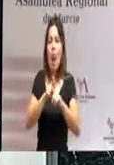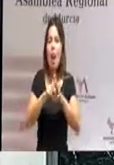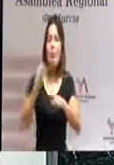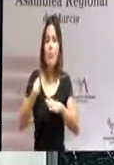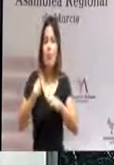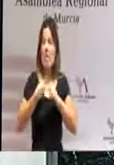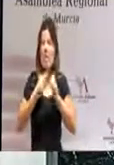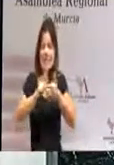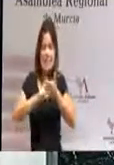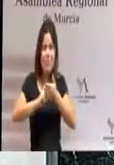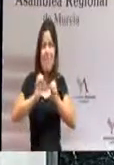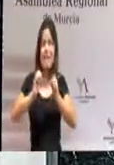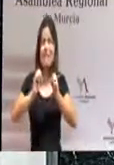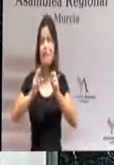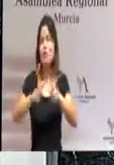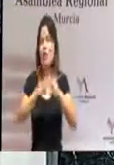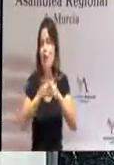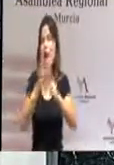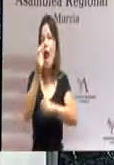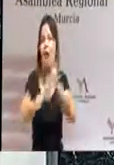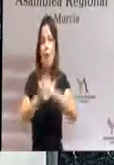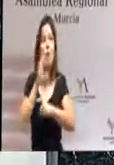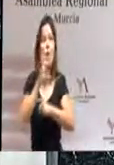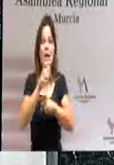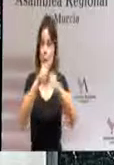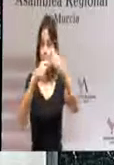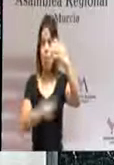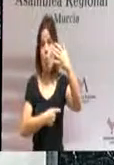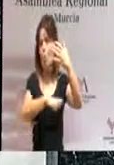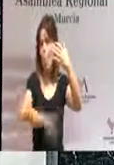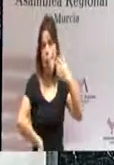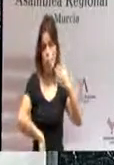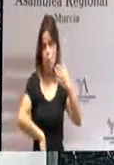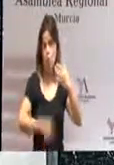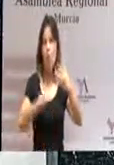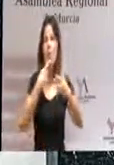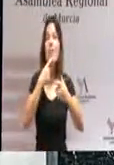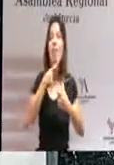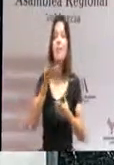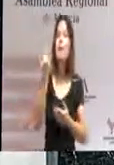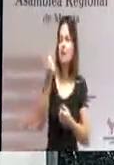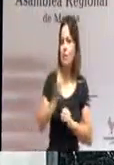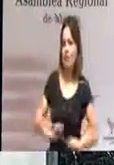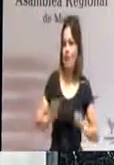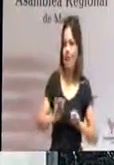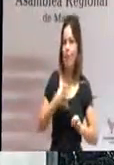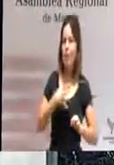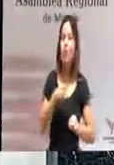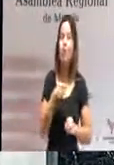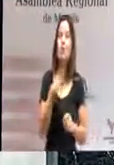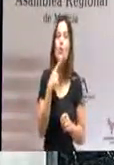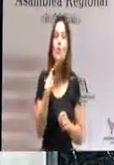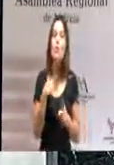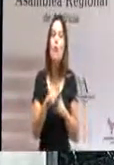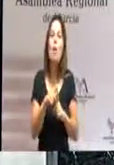los indicadores socioeconómicos de nuestro país. No voy a hablar de pasado, pero lo que no puede negar es que están